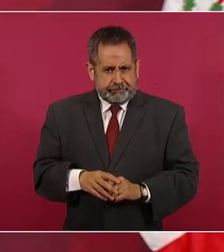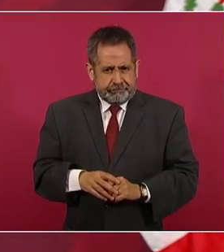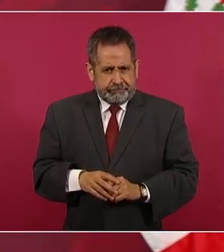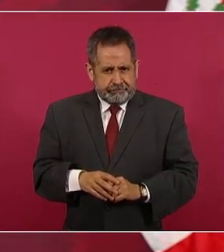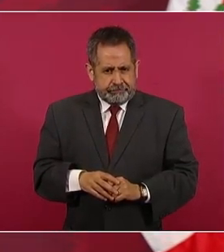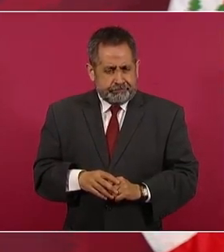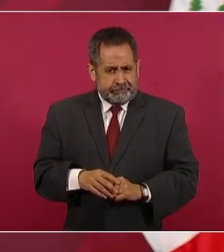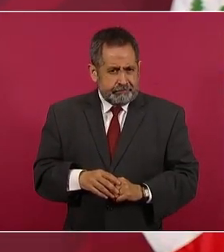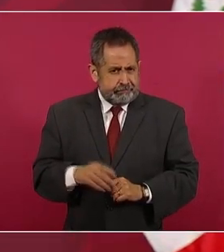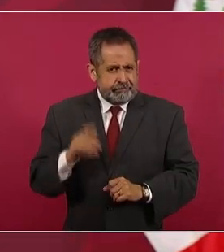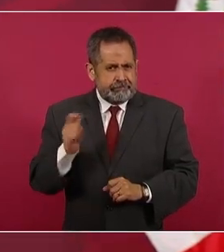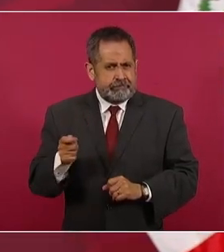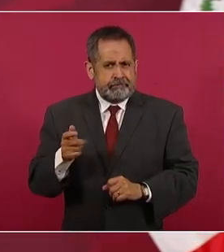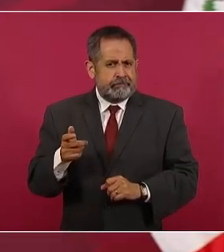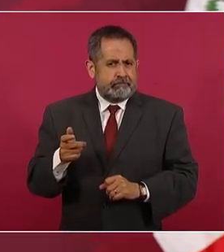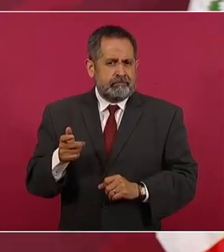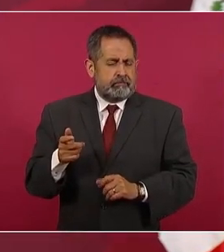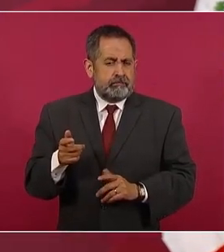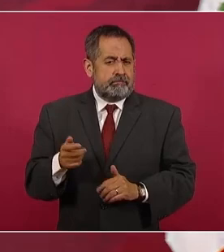que sea